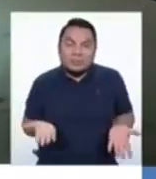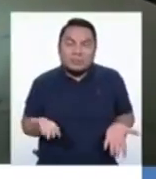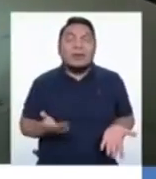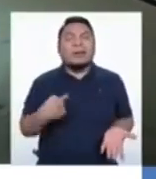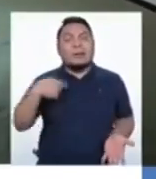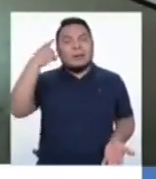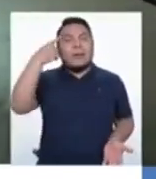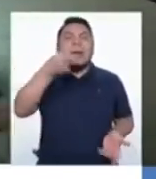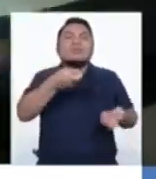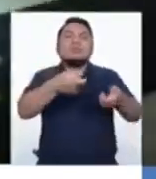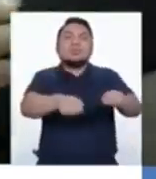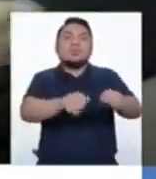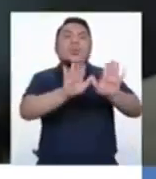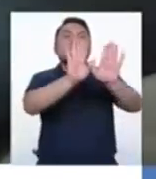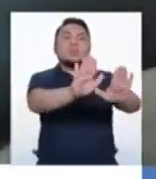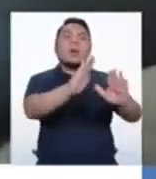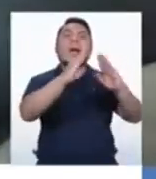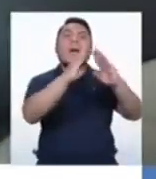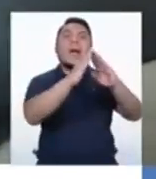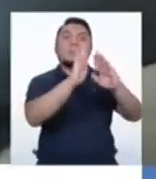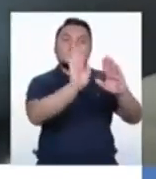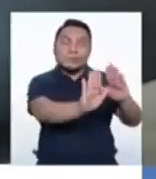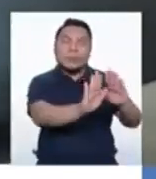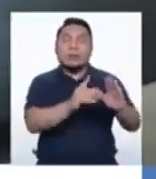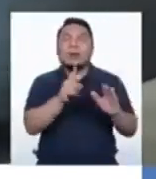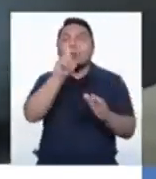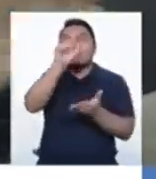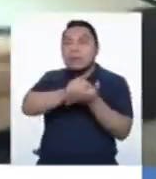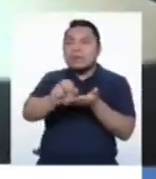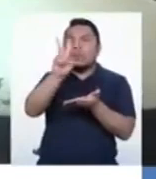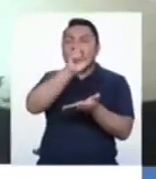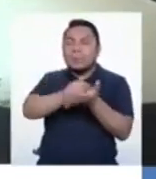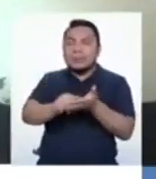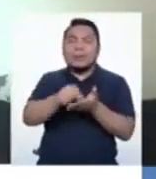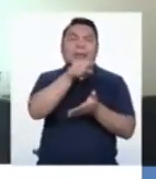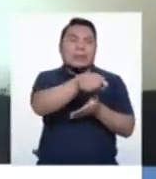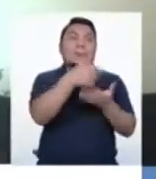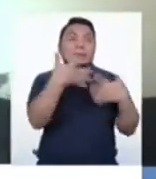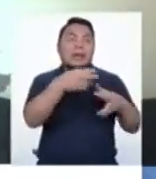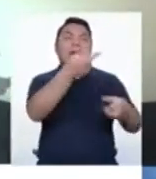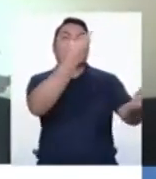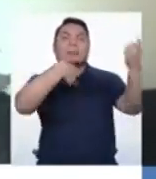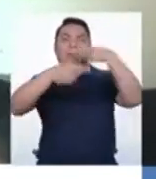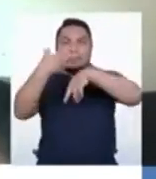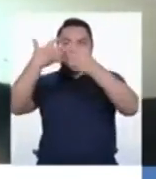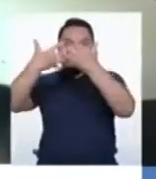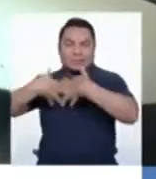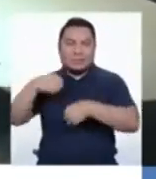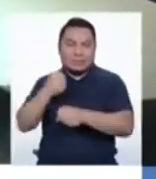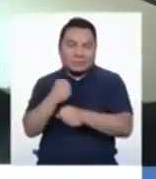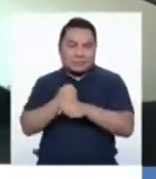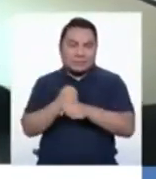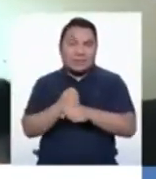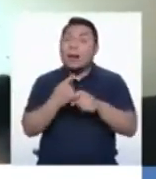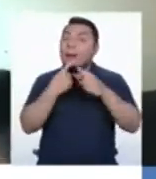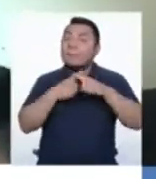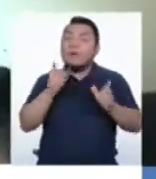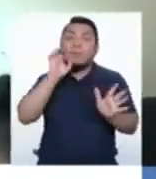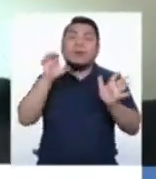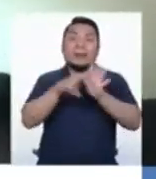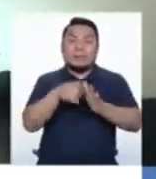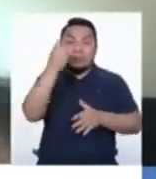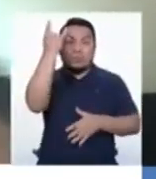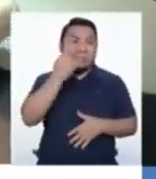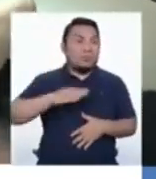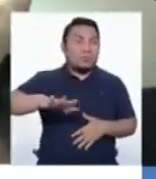el contrato de trabajo. Sería totalmente absurdo y desde mi punto de vista abusivo que una vez terminada el estado de